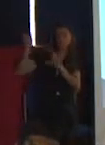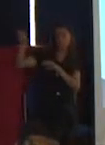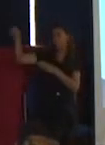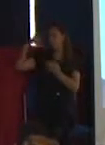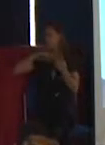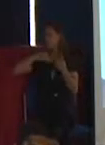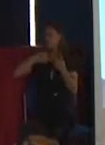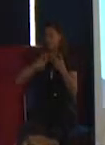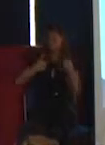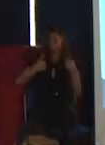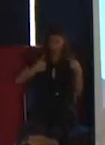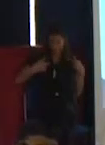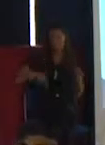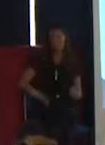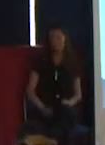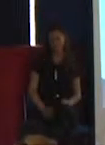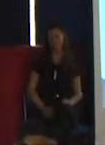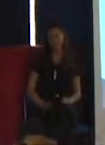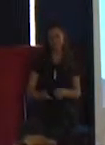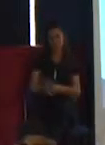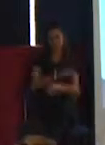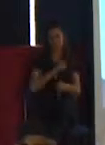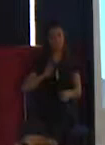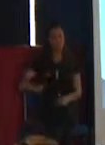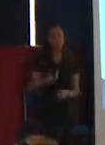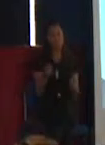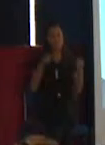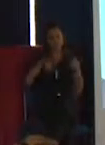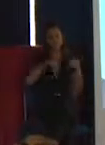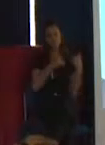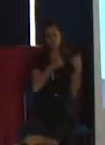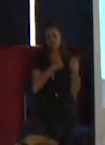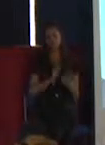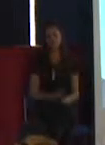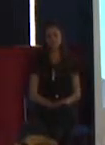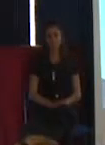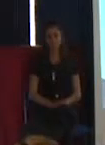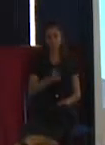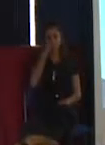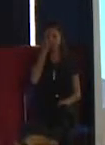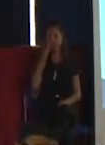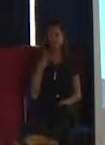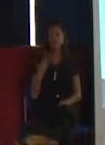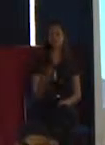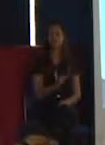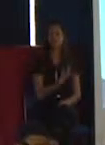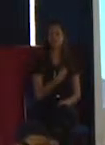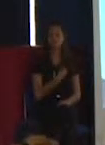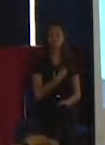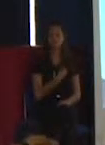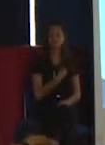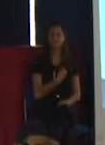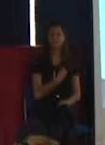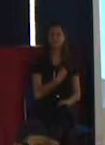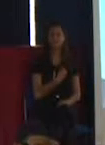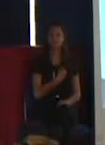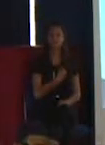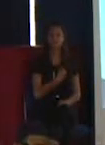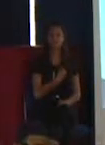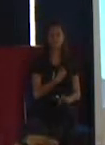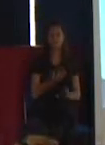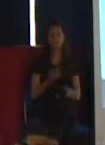¿sí? Porque resulta que es que nosotros somos garantes, no solamente de estos